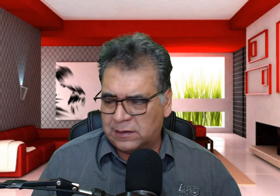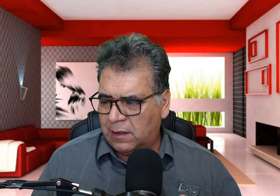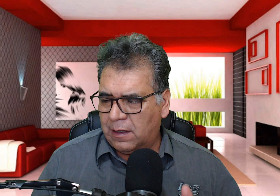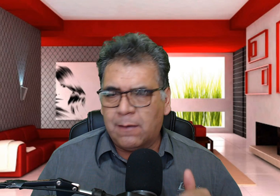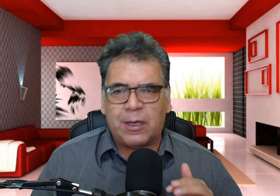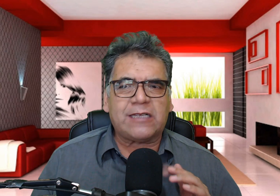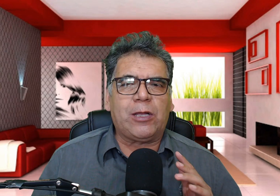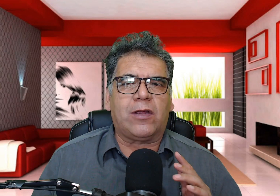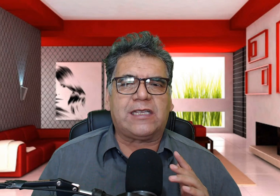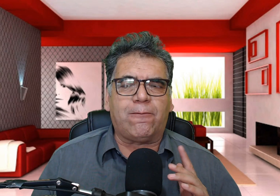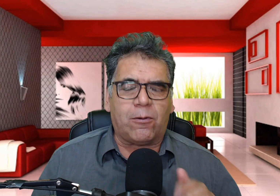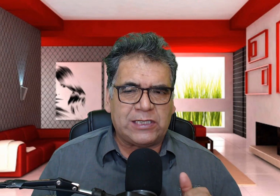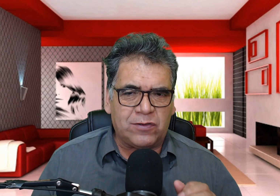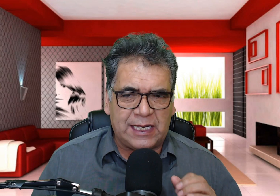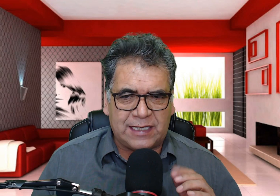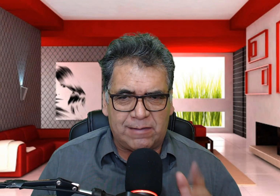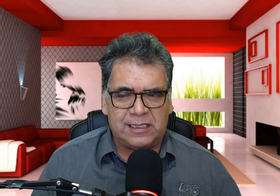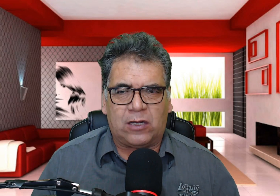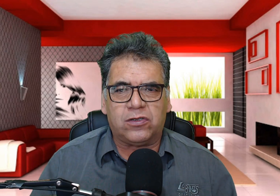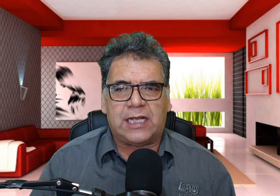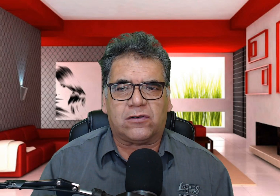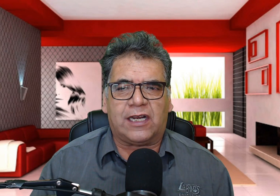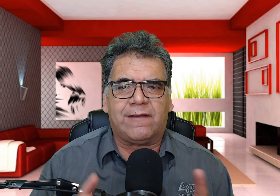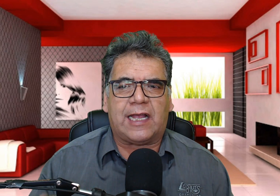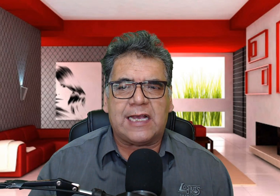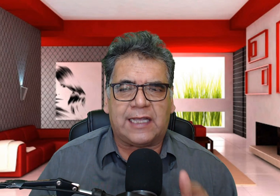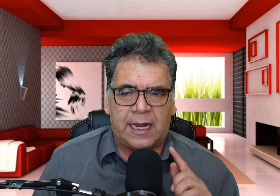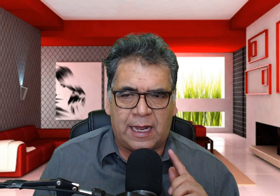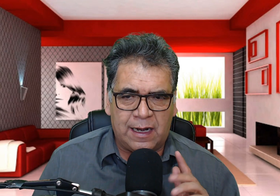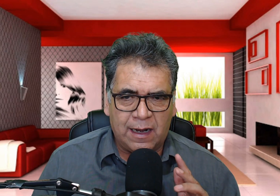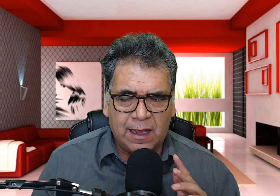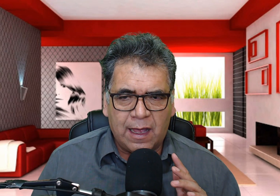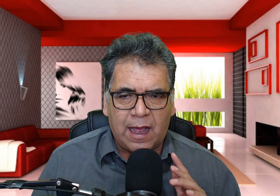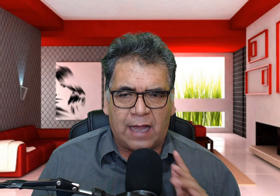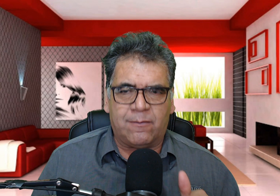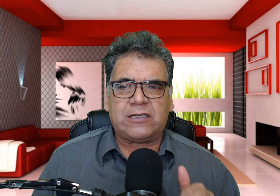amigas. Me despido de esta información. Ya sabes, si te gusta, suscríbete a este canal.